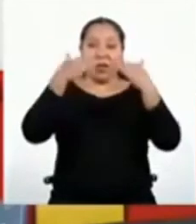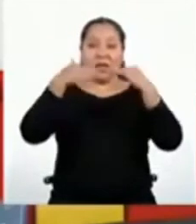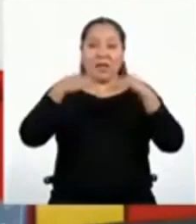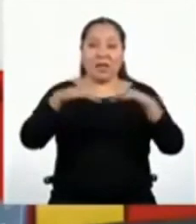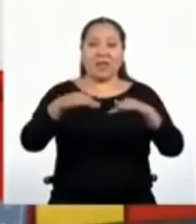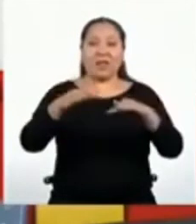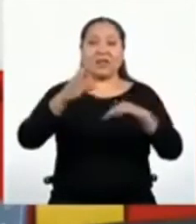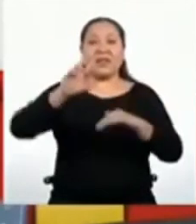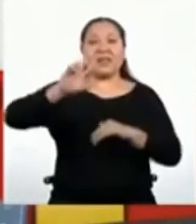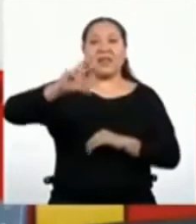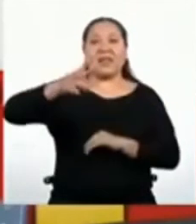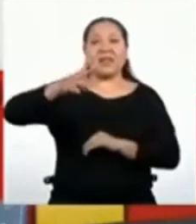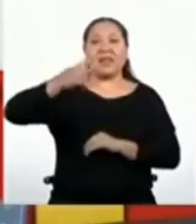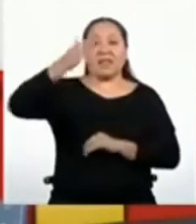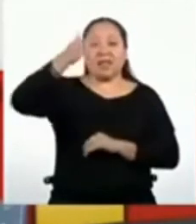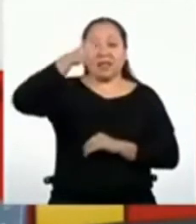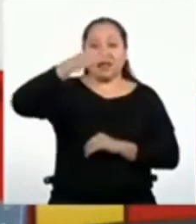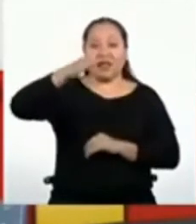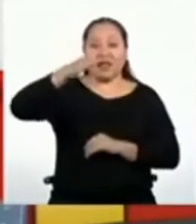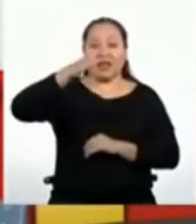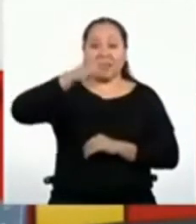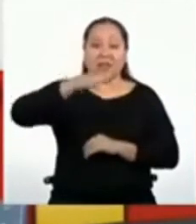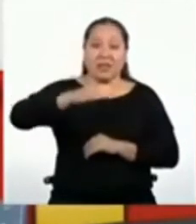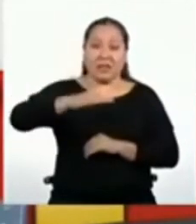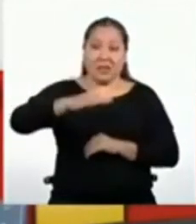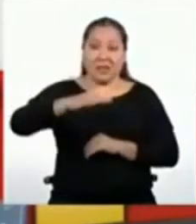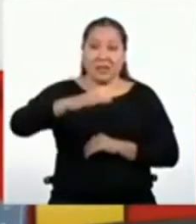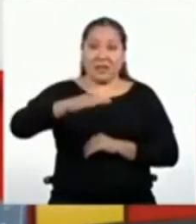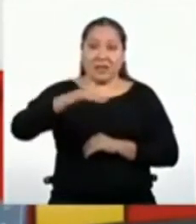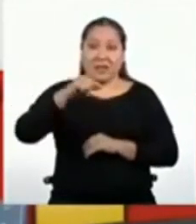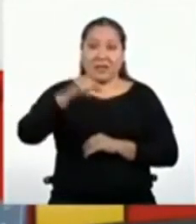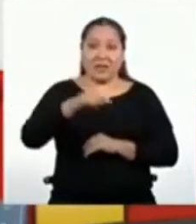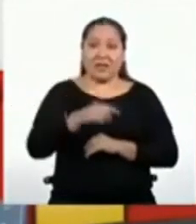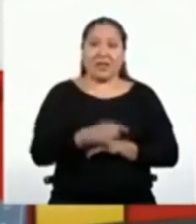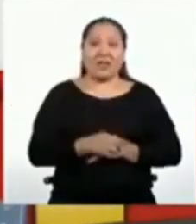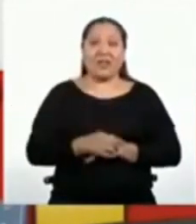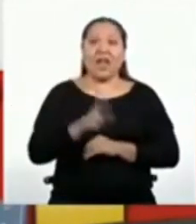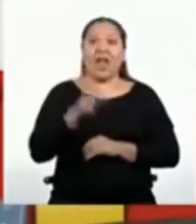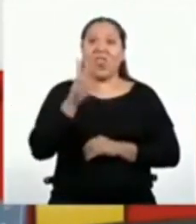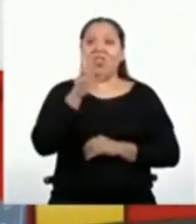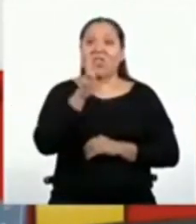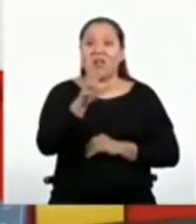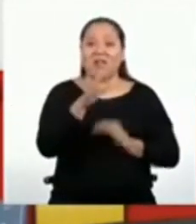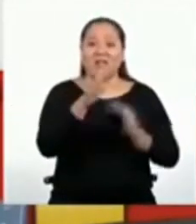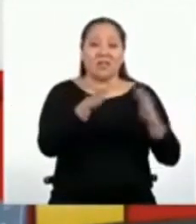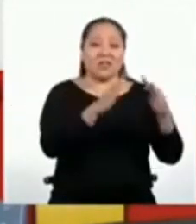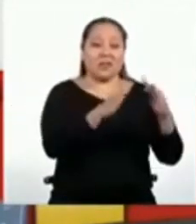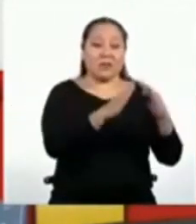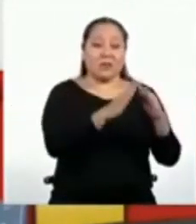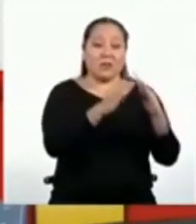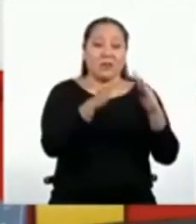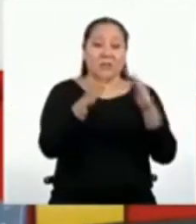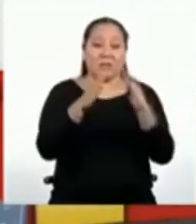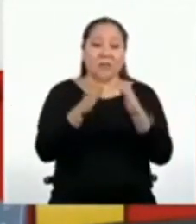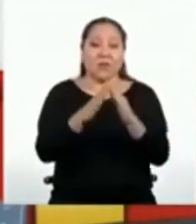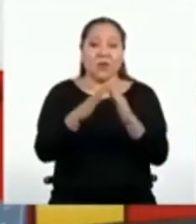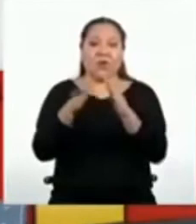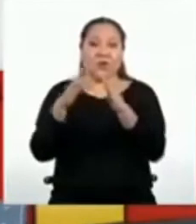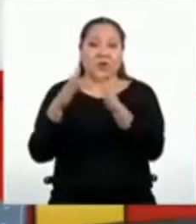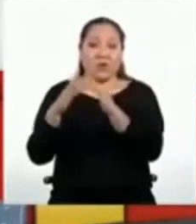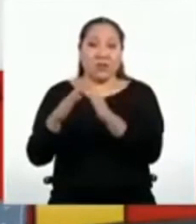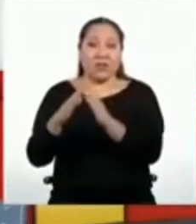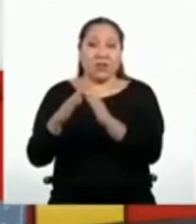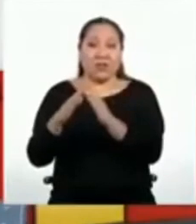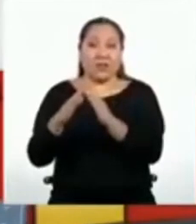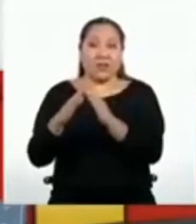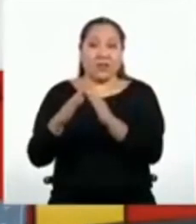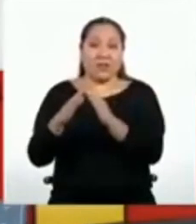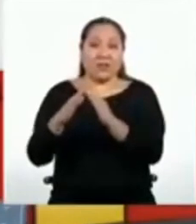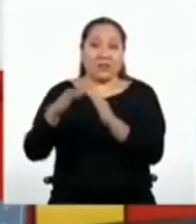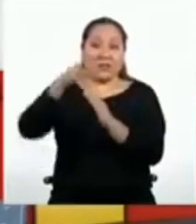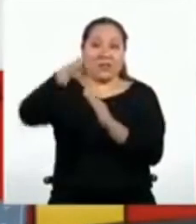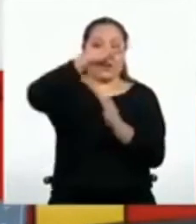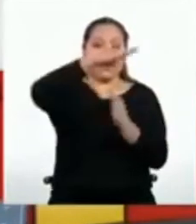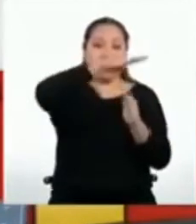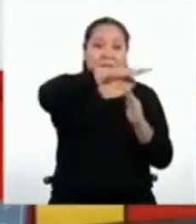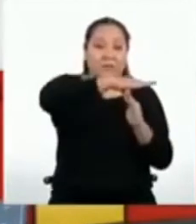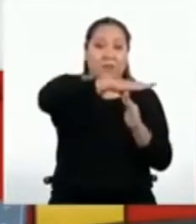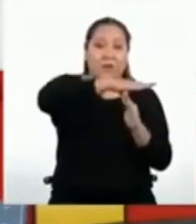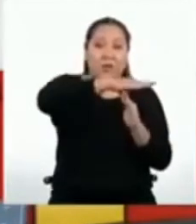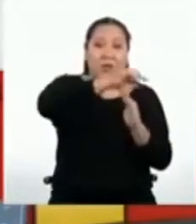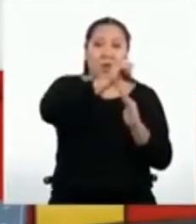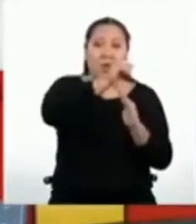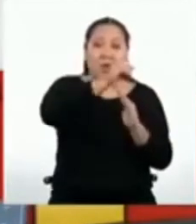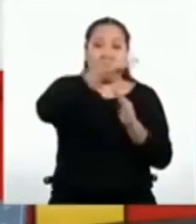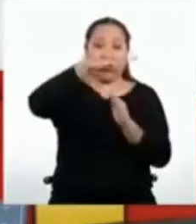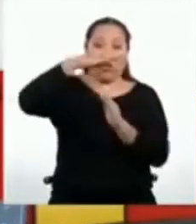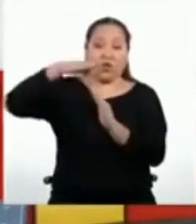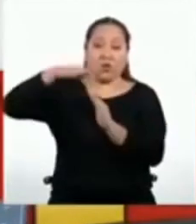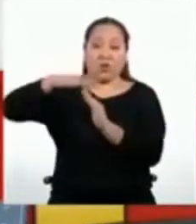el tercer piso, que está aquí, son 3 pares de naipes más 2 naipes